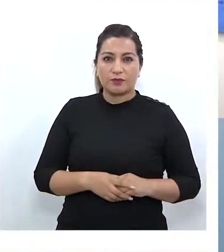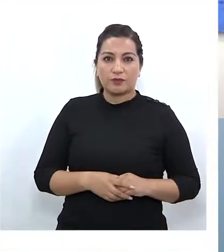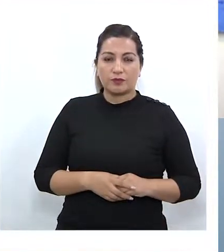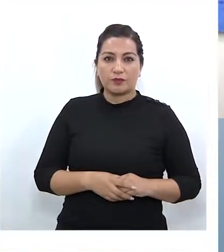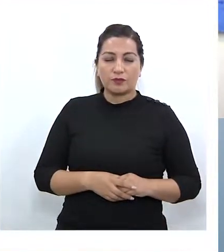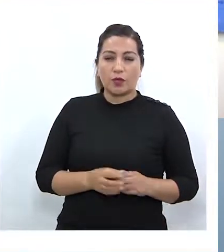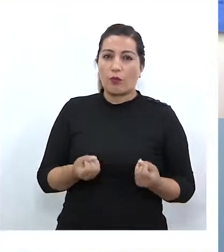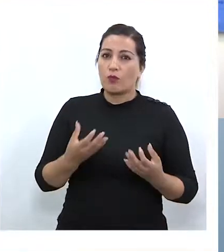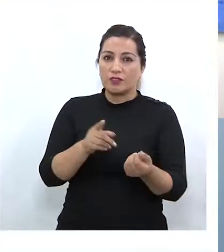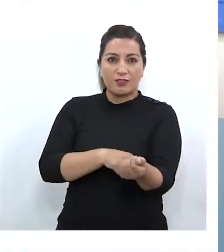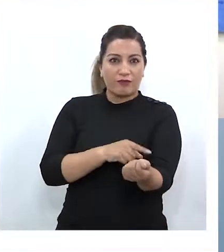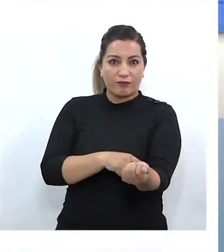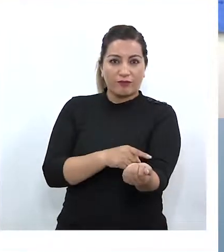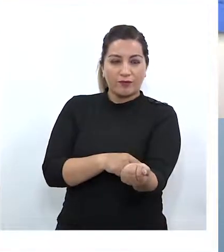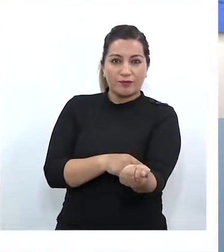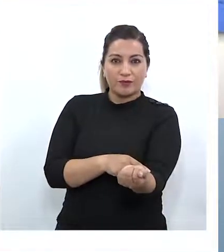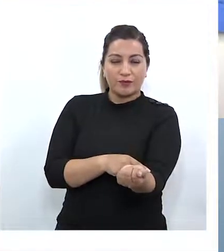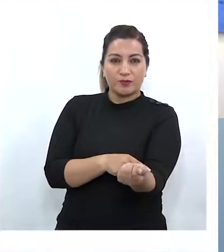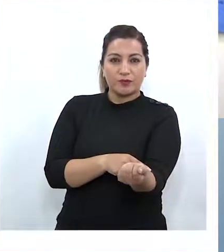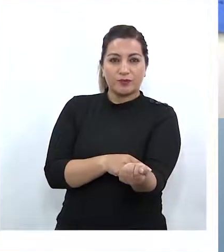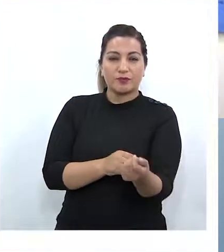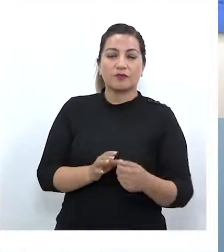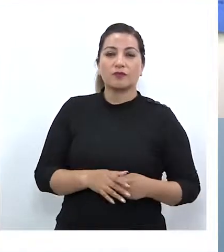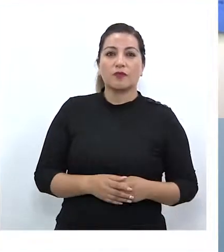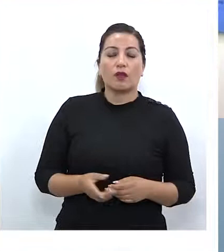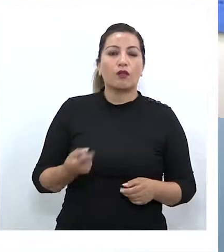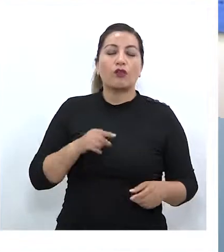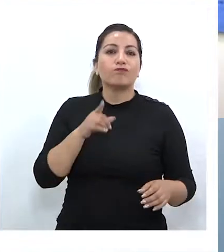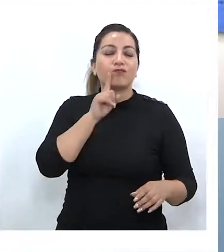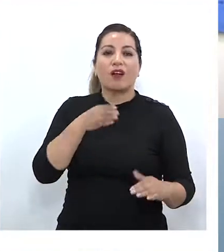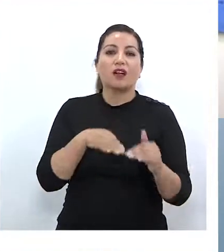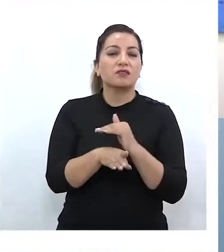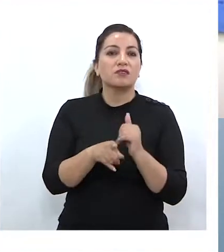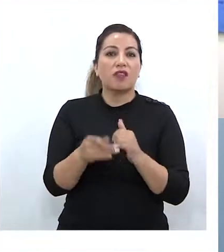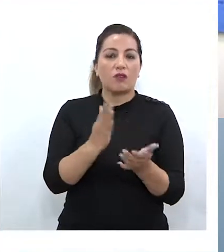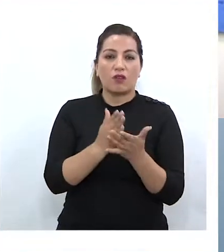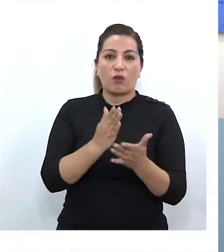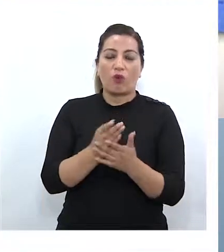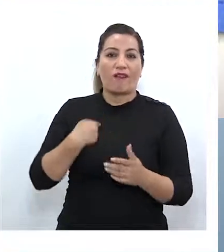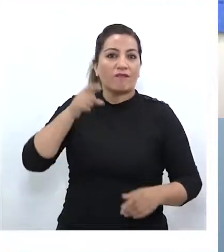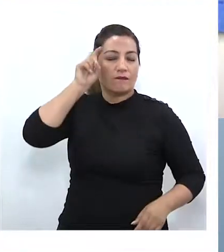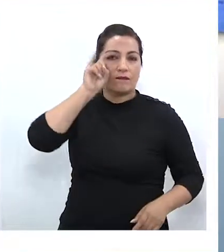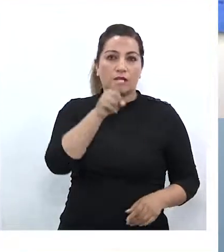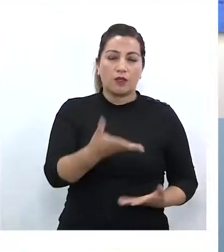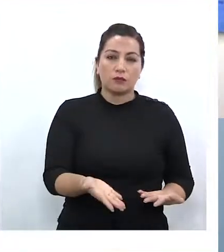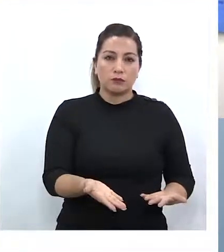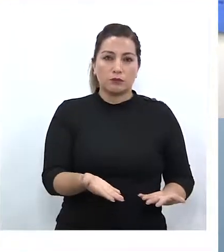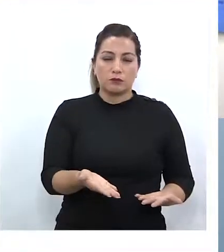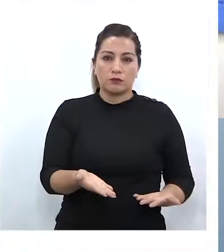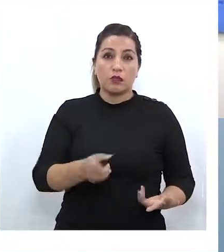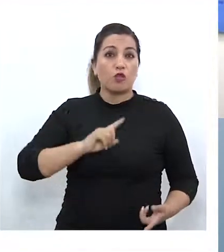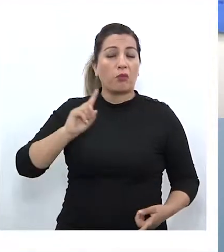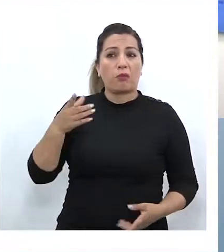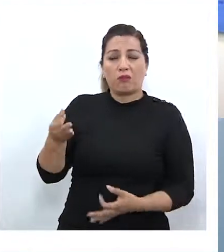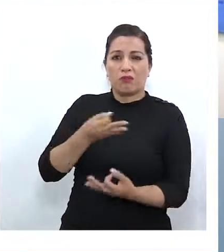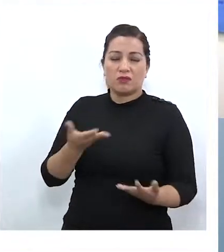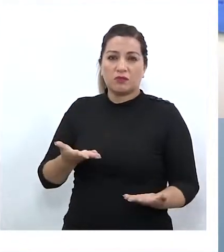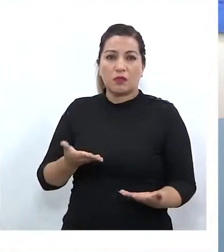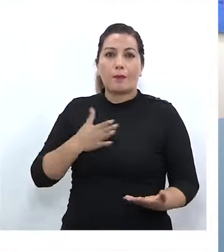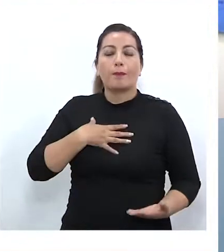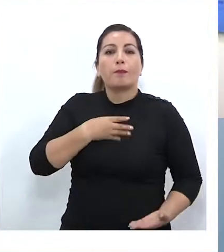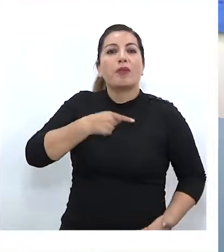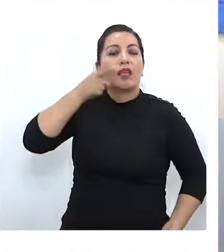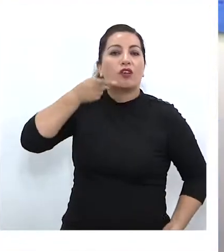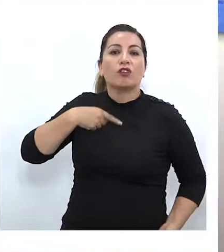en un sinfín de familias que al final no acceden a un establecimiento que era el de su preferencia, lo primero que te dicen es: